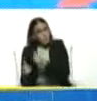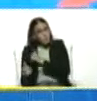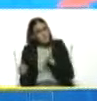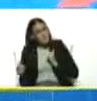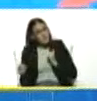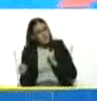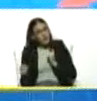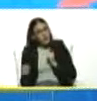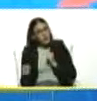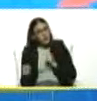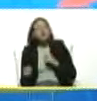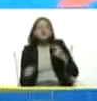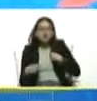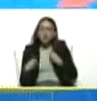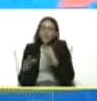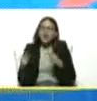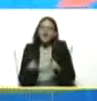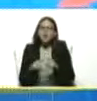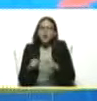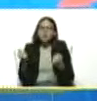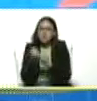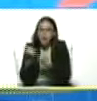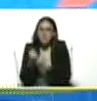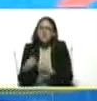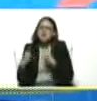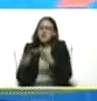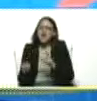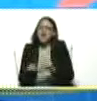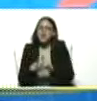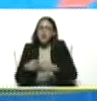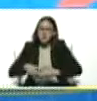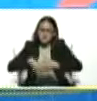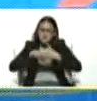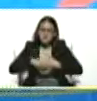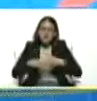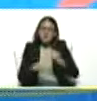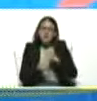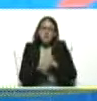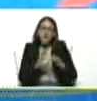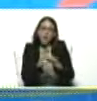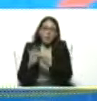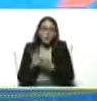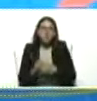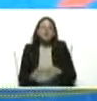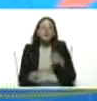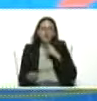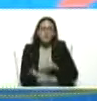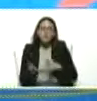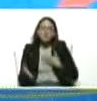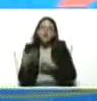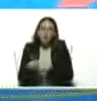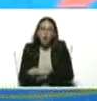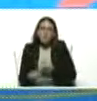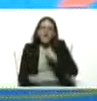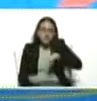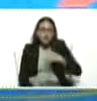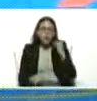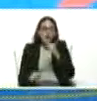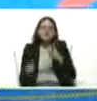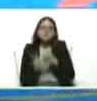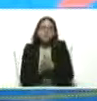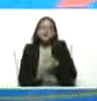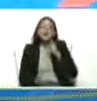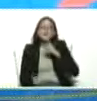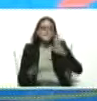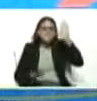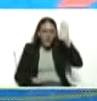tienen en mí un promotor y un protector y un aliado seguro, confiable, que tiene palabra y que cree en ustedes.